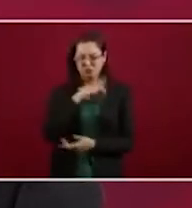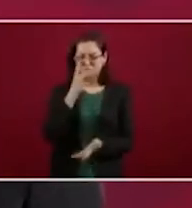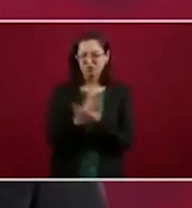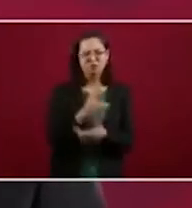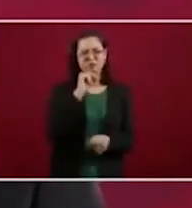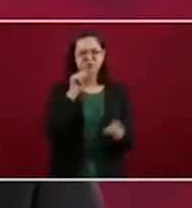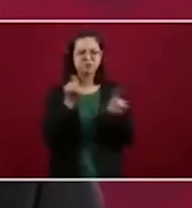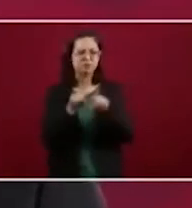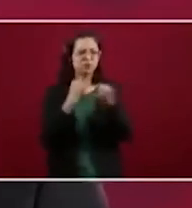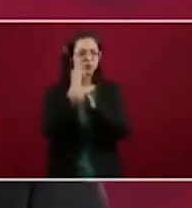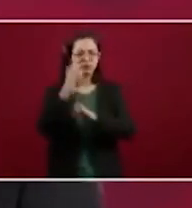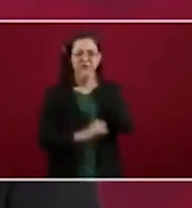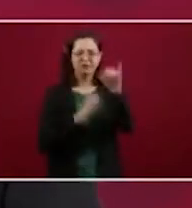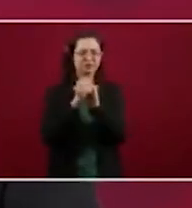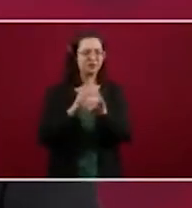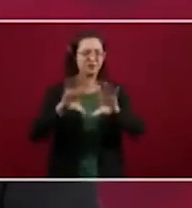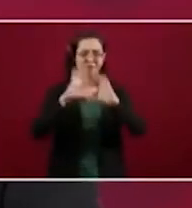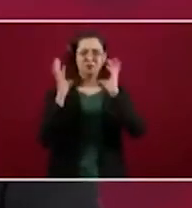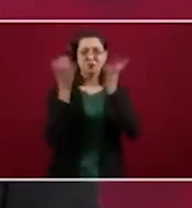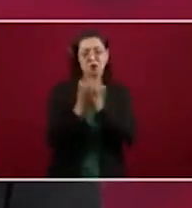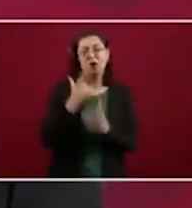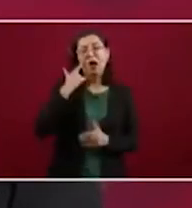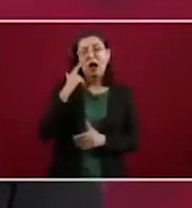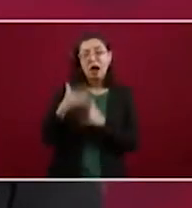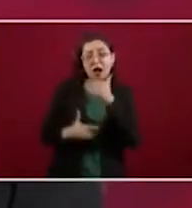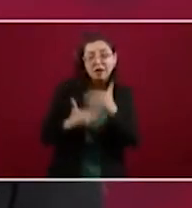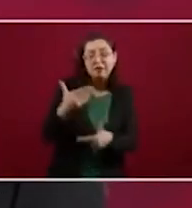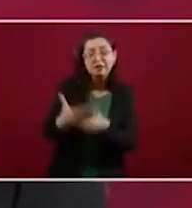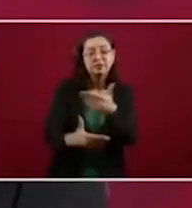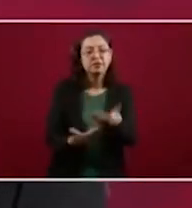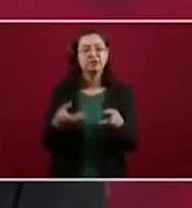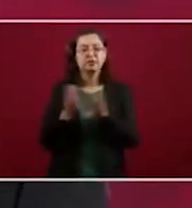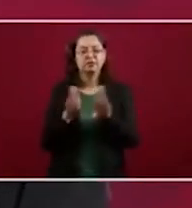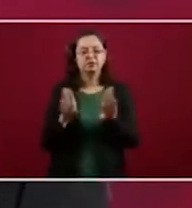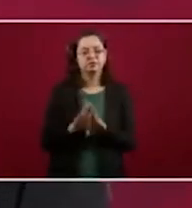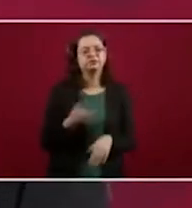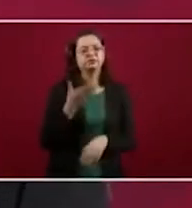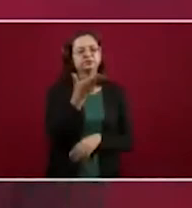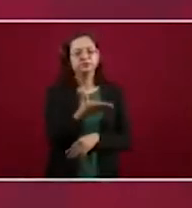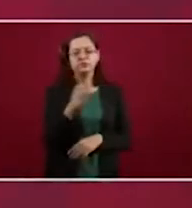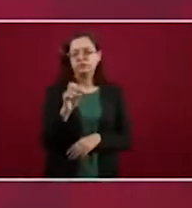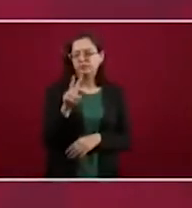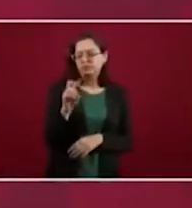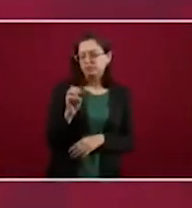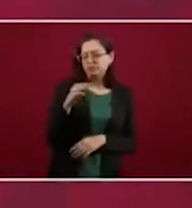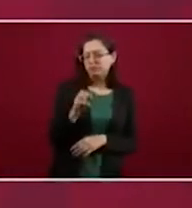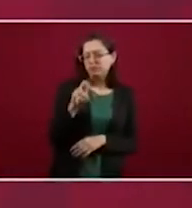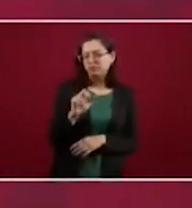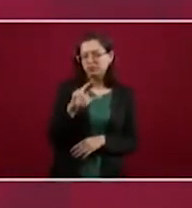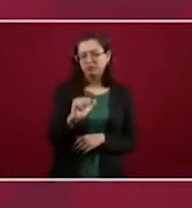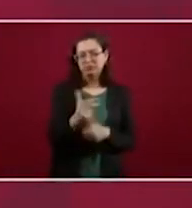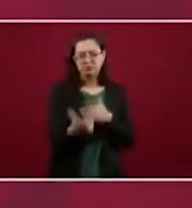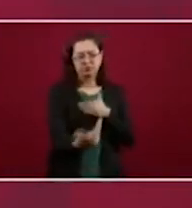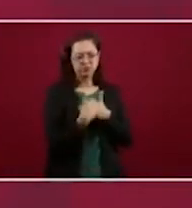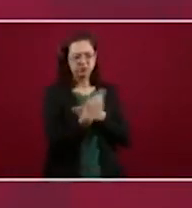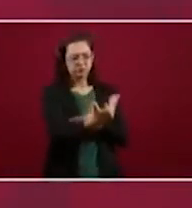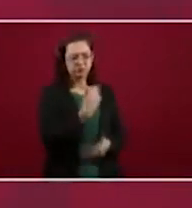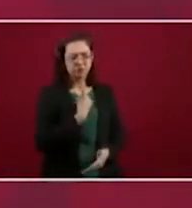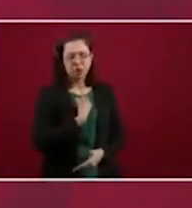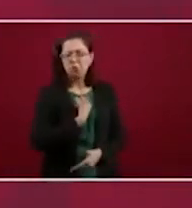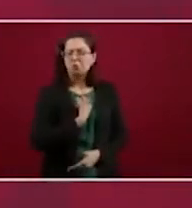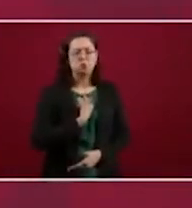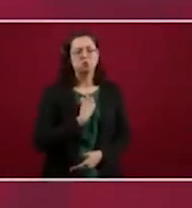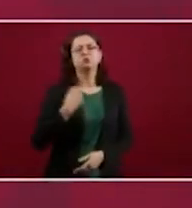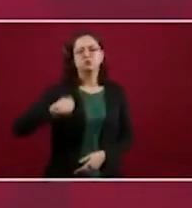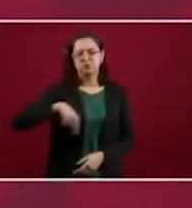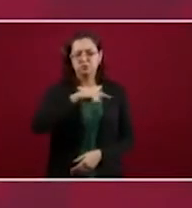vamos a ver qué sucede en las próximas horas si evo morales nos pidió asilo no me dijo lo ofreció